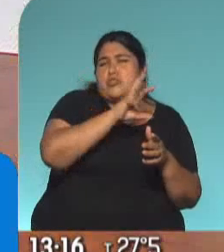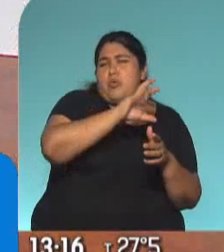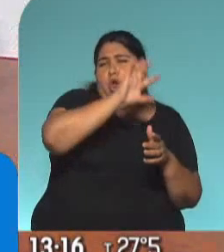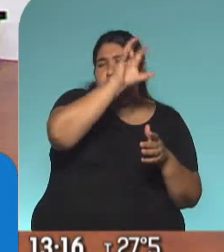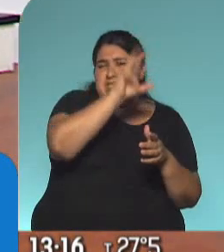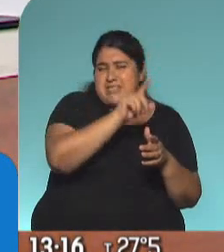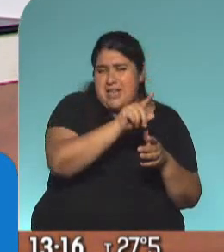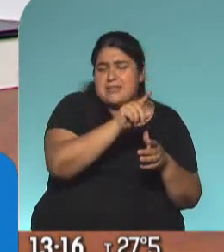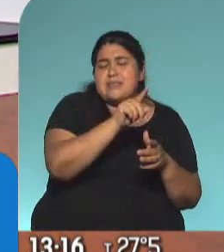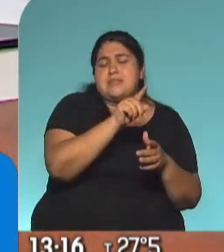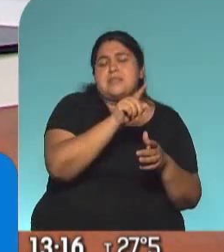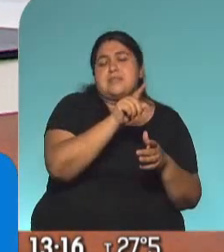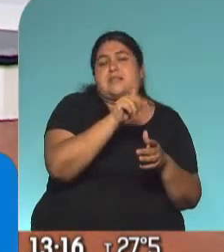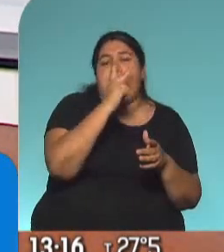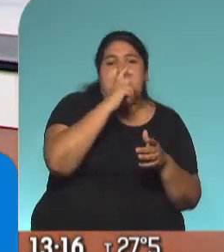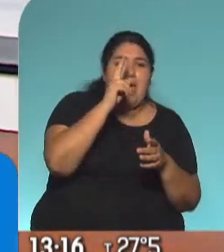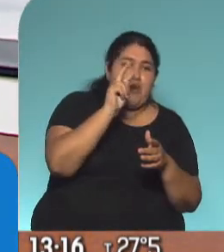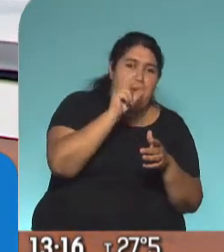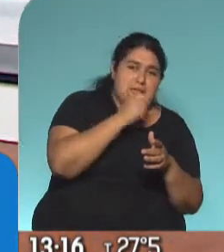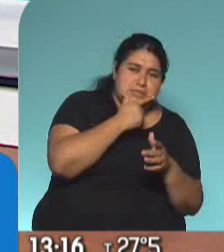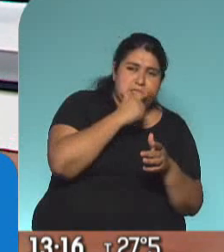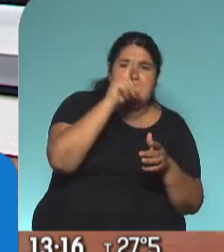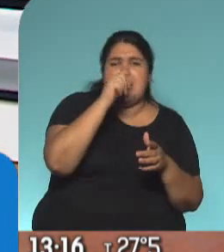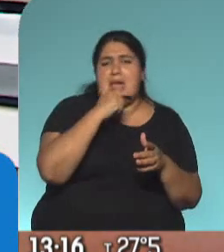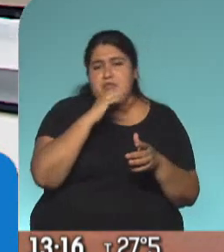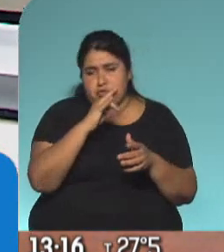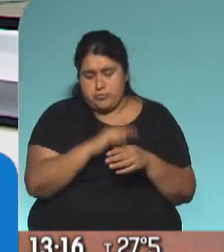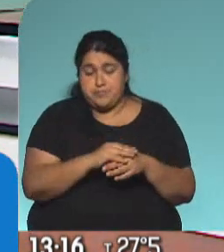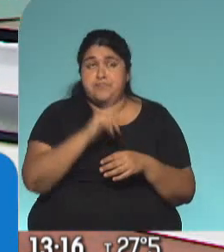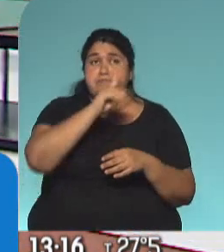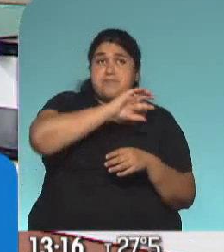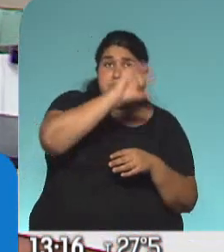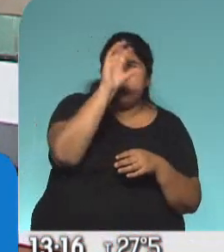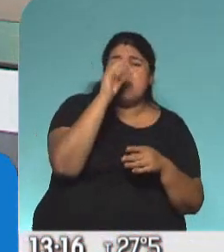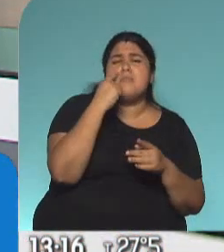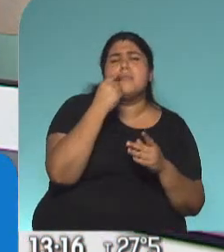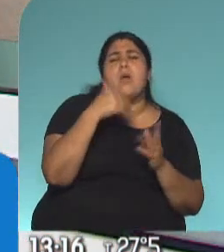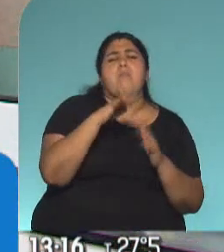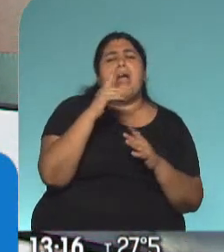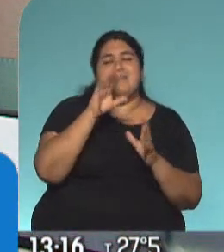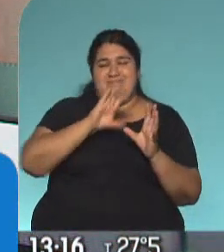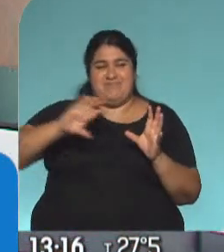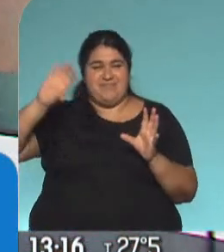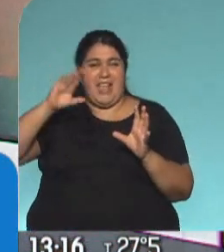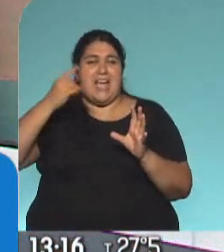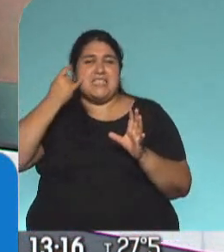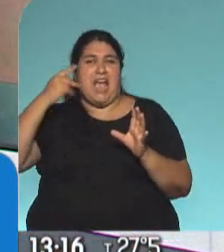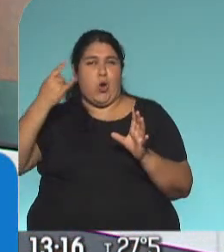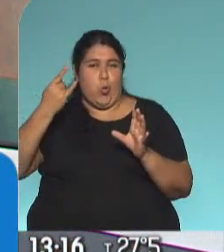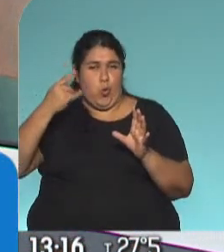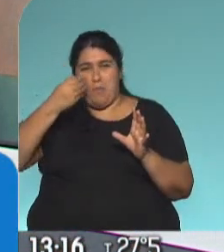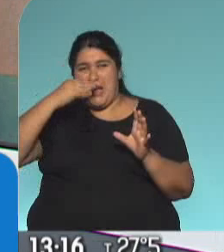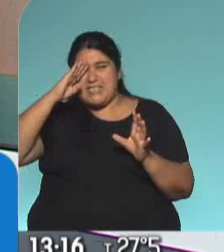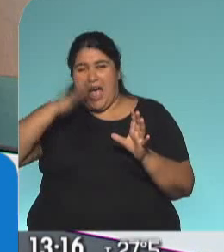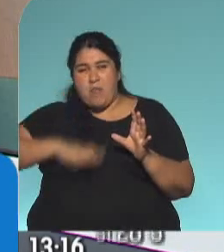una para Hervás y el otro para Guillermo Lasso. Sí, una zona que también, bueno, como decías, es más rural, tiene que ver más con el campo, no